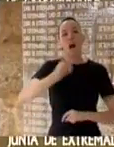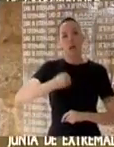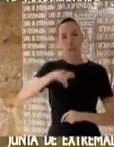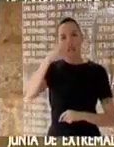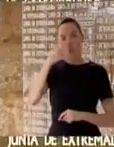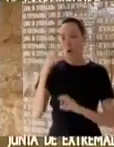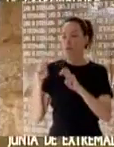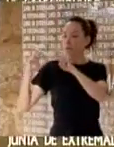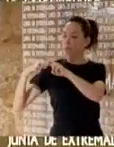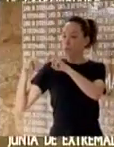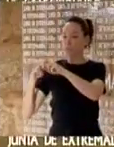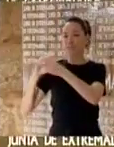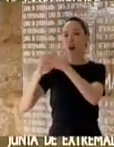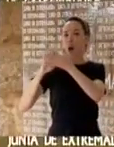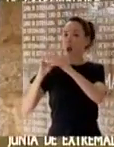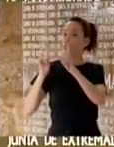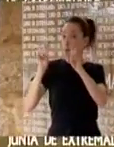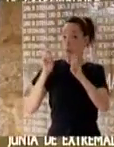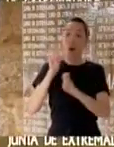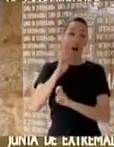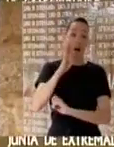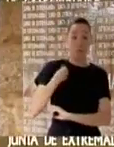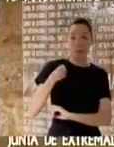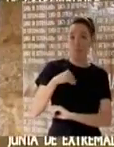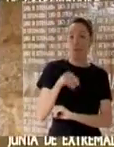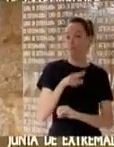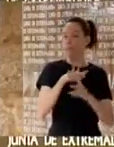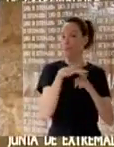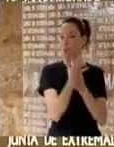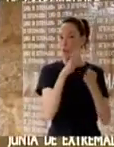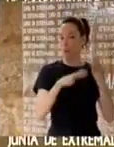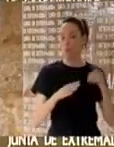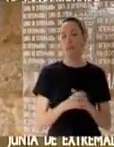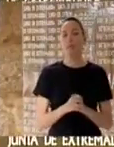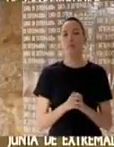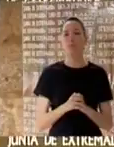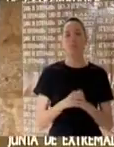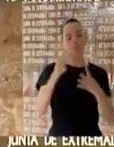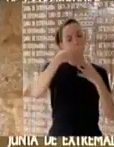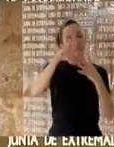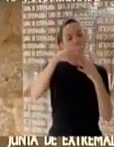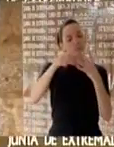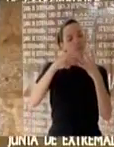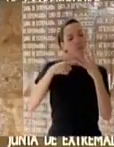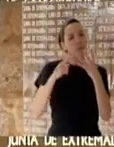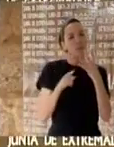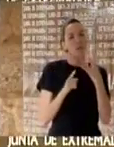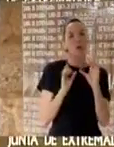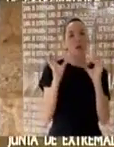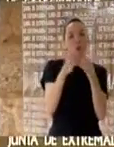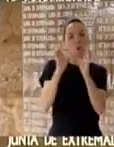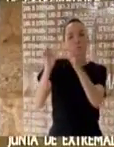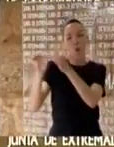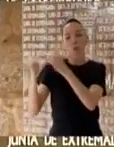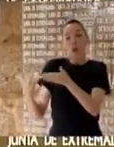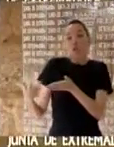precisamente de la situación en Cataluña. En todas y cada una de las reuniones que he tenido, en todas y cada una de las conversaciones que he tenido con los líderes europeos, ayer mismo tuve